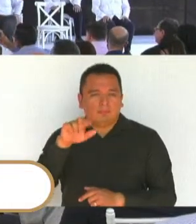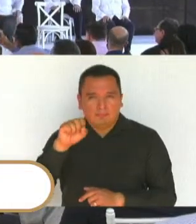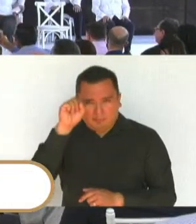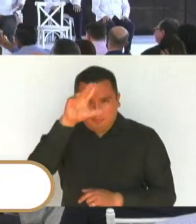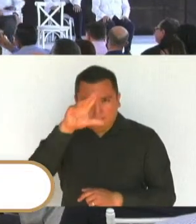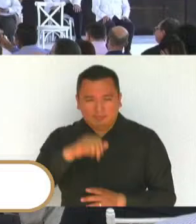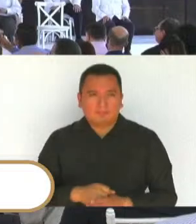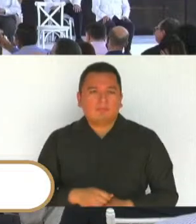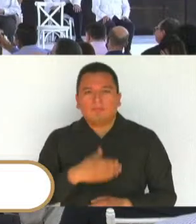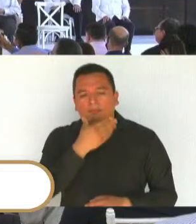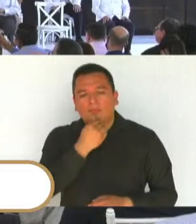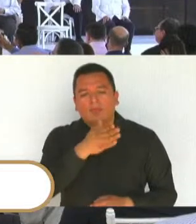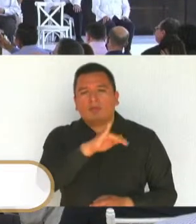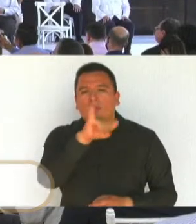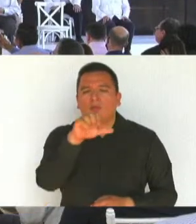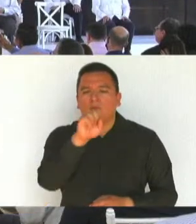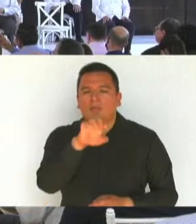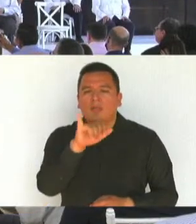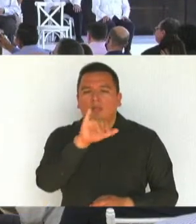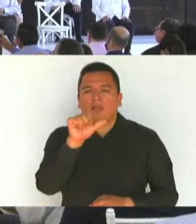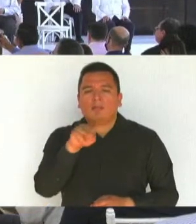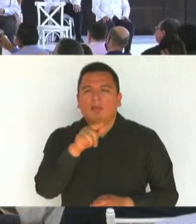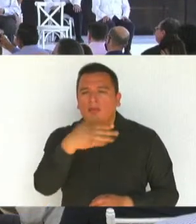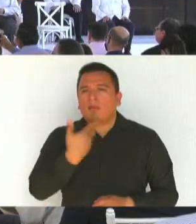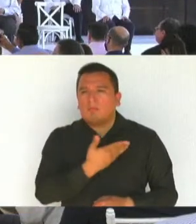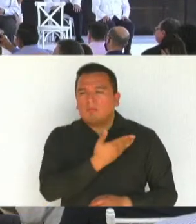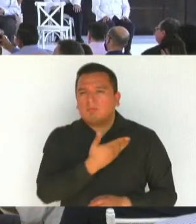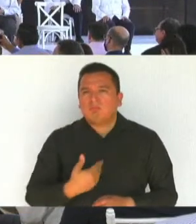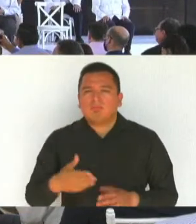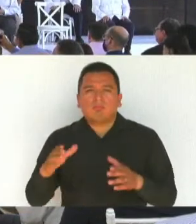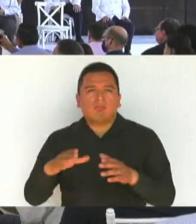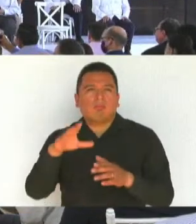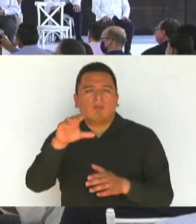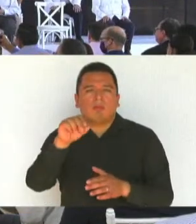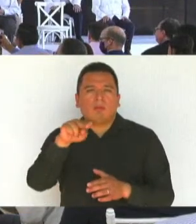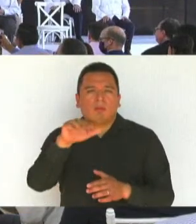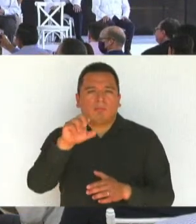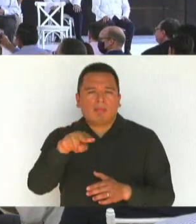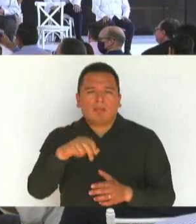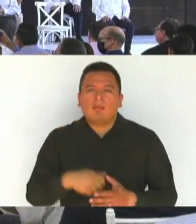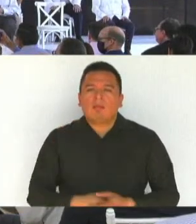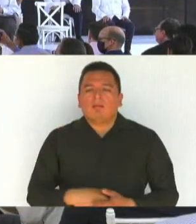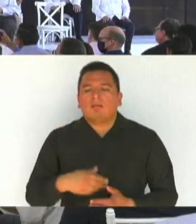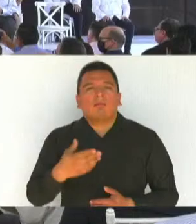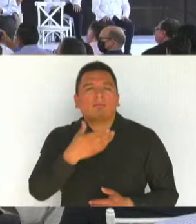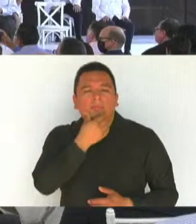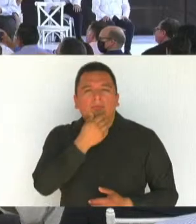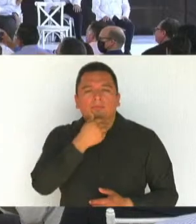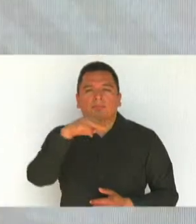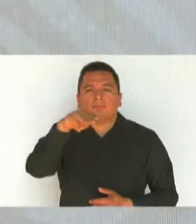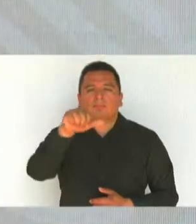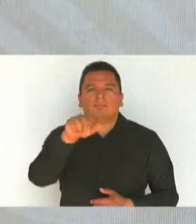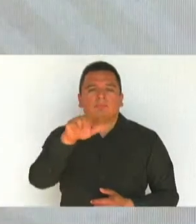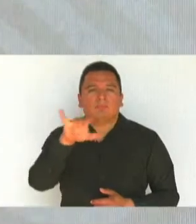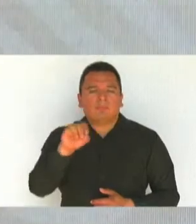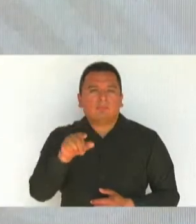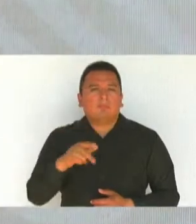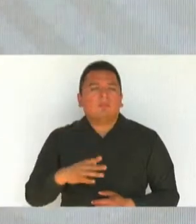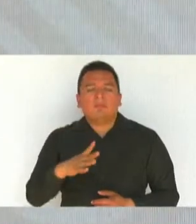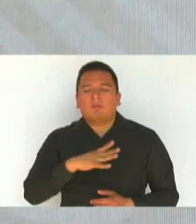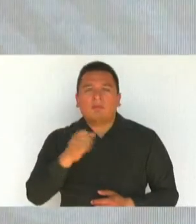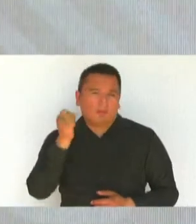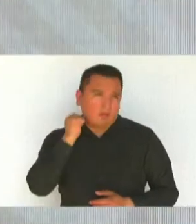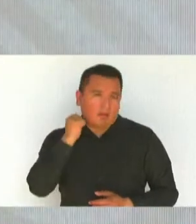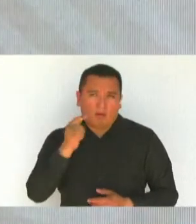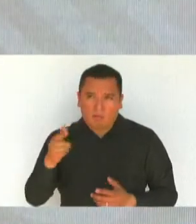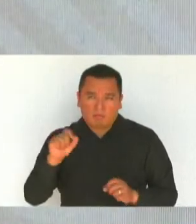Jaime Gutiérrez Núñez, presidente de Concamín, a Rafael Rebollar, director general, a Mauricio Hernández, director de prestaciones, a la senadora